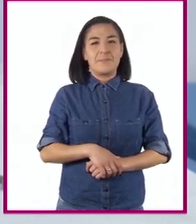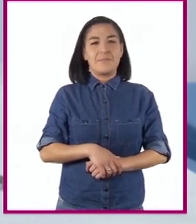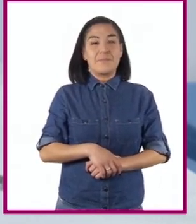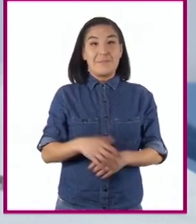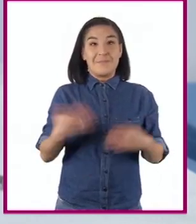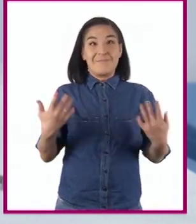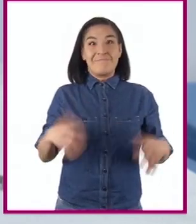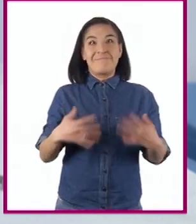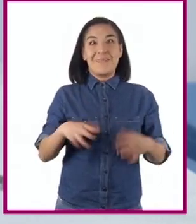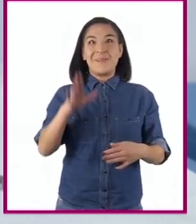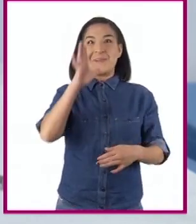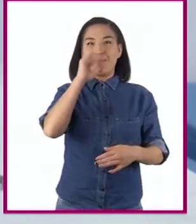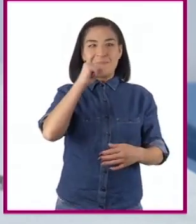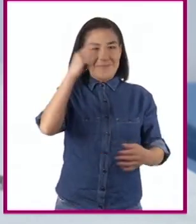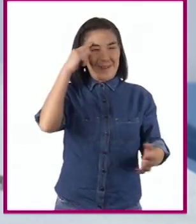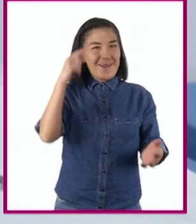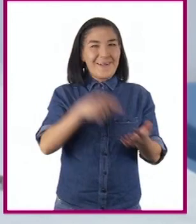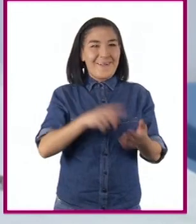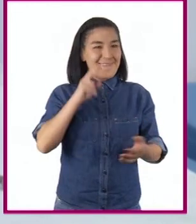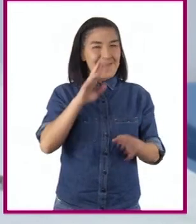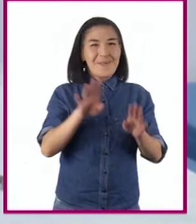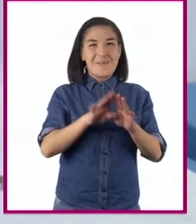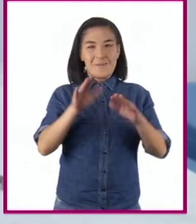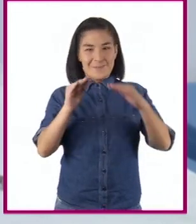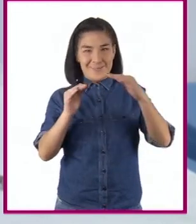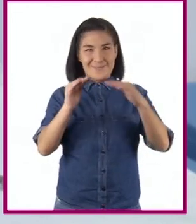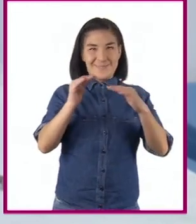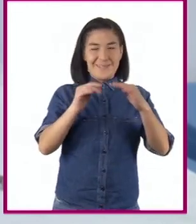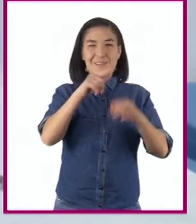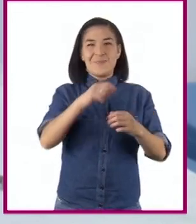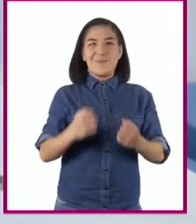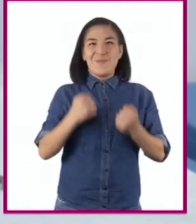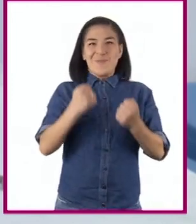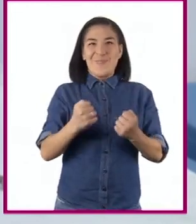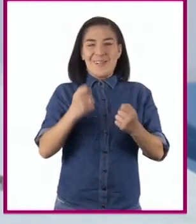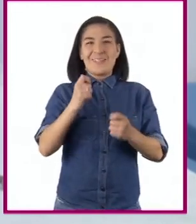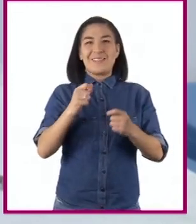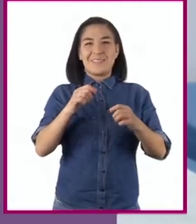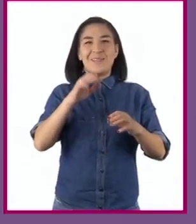No lo puedo creer, maestra. Acabo de lograr el equilibrio con la fuerza de flotación.